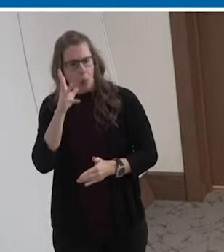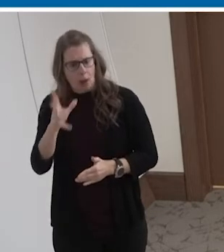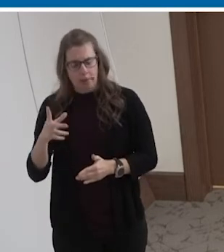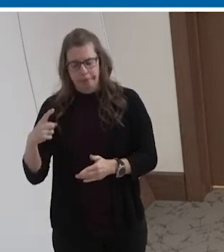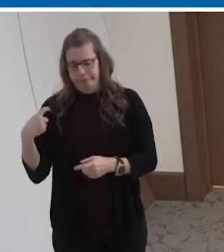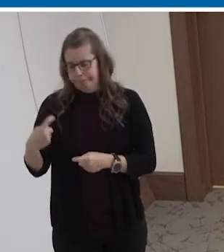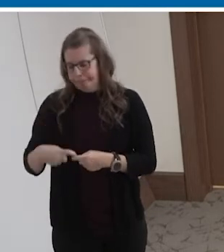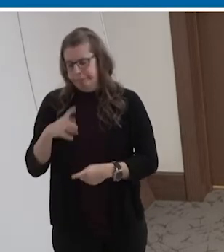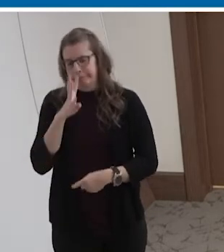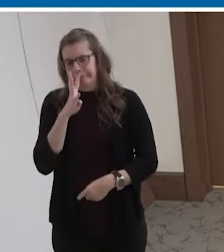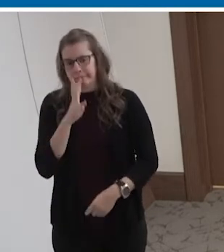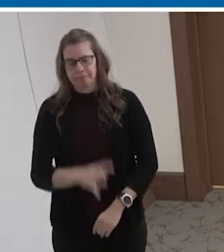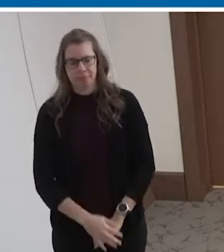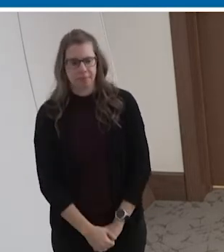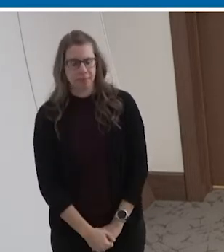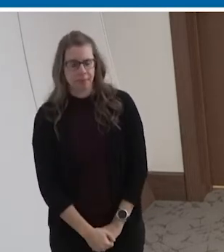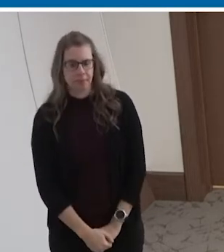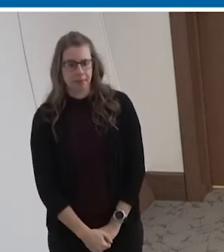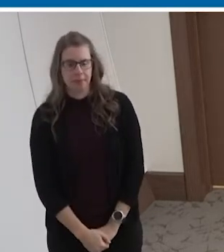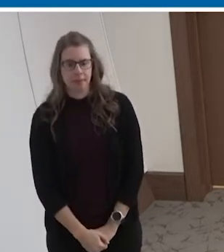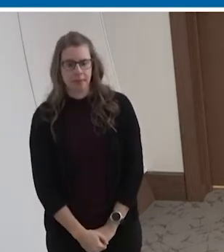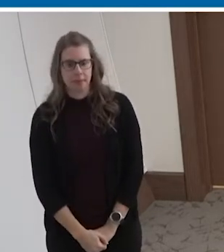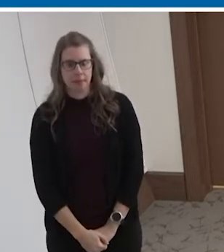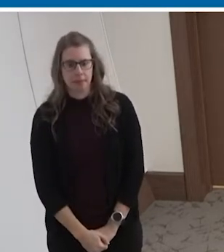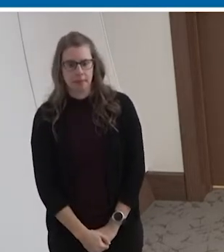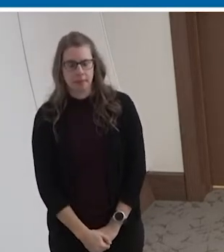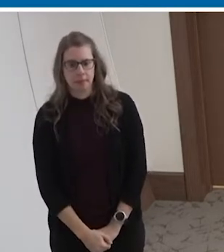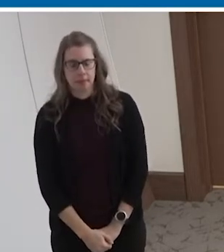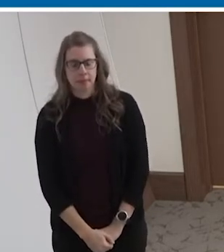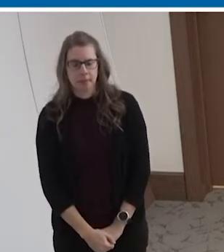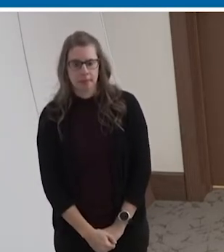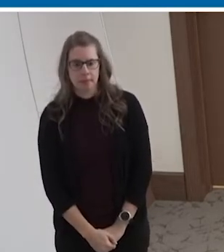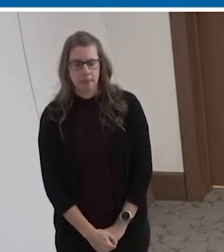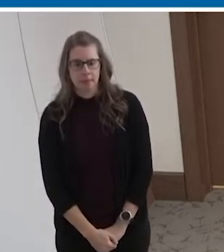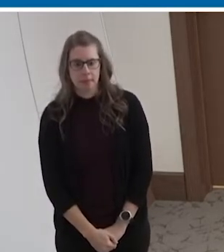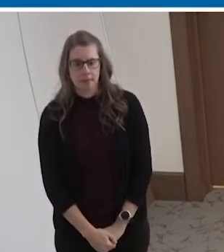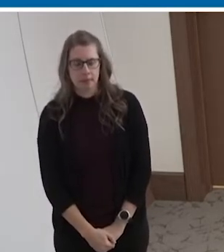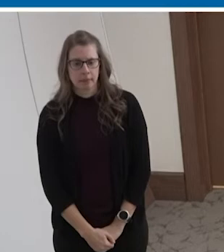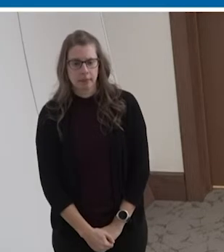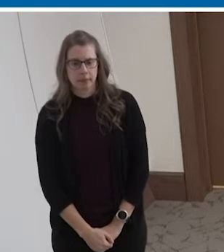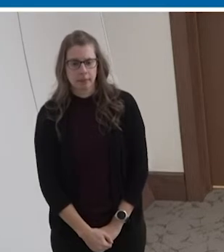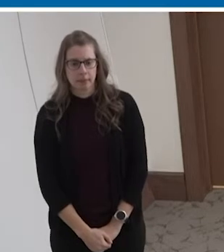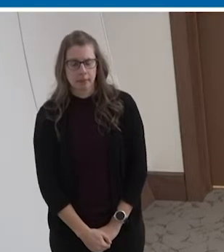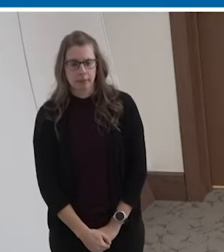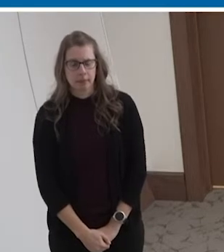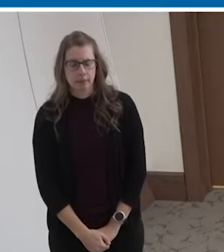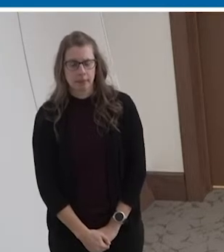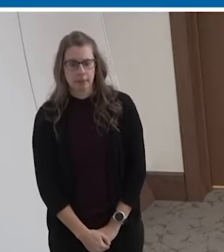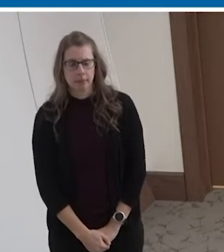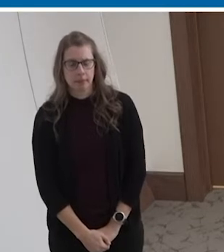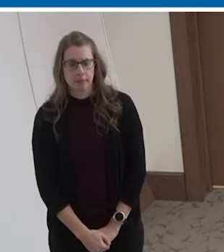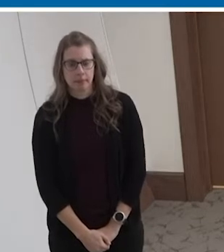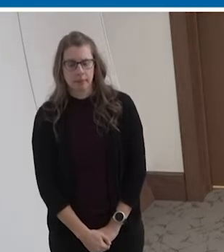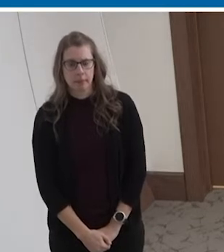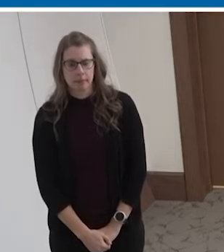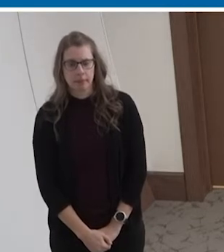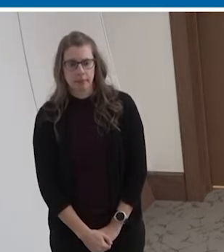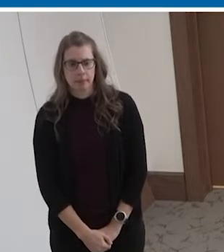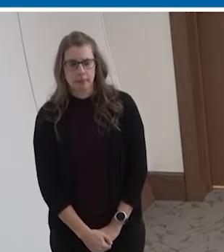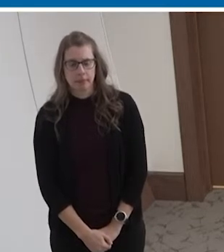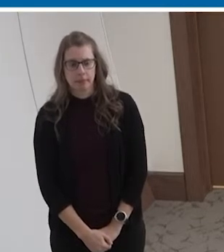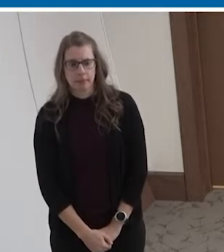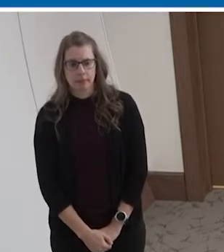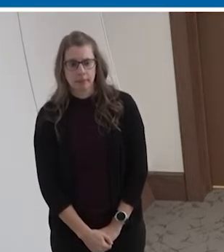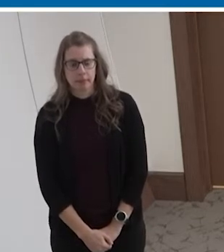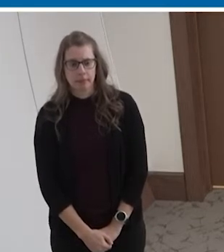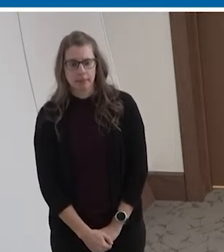PCR, se lo lleva al Children's Mercy Hospital y ahí se hace los estudios en